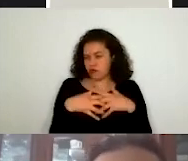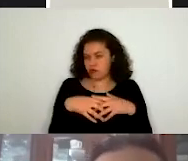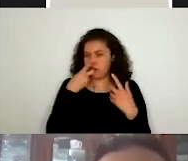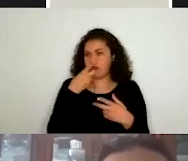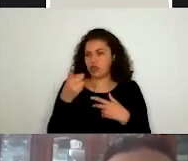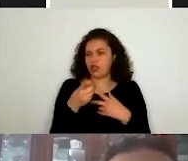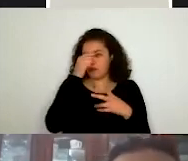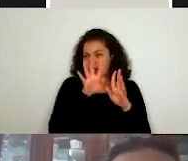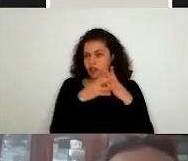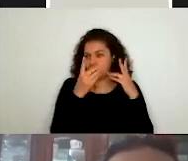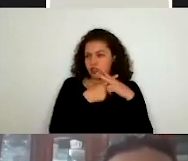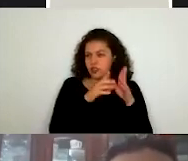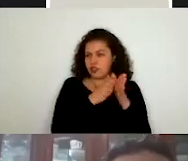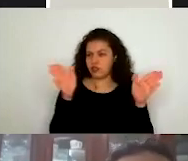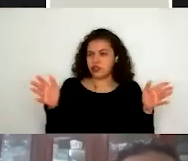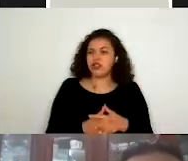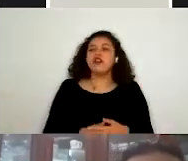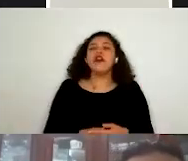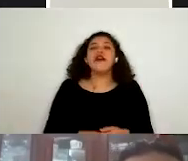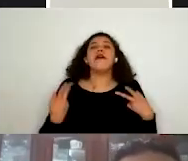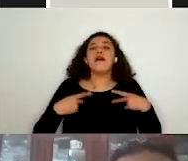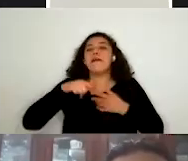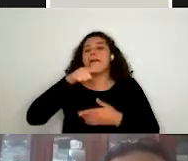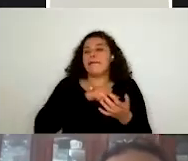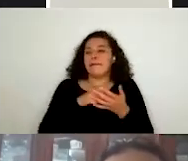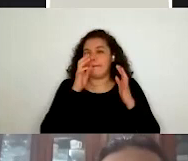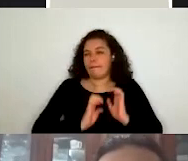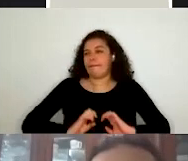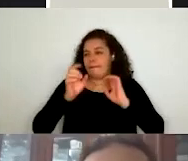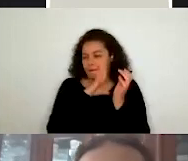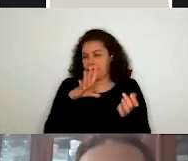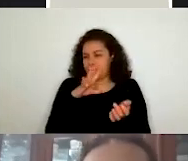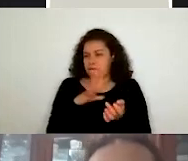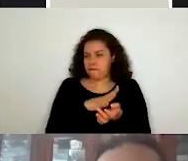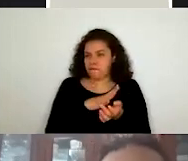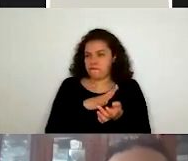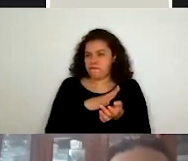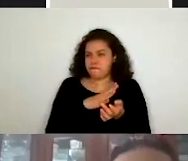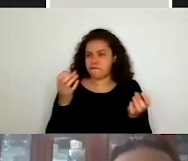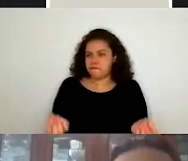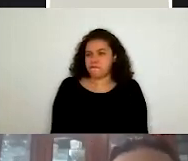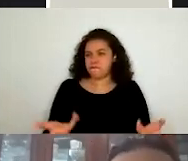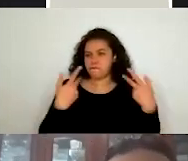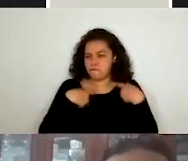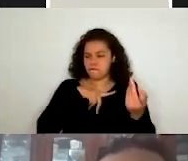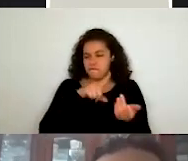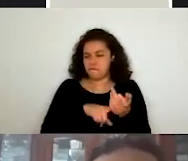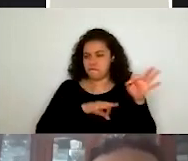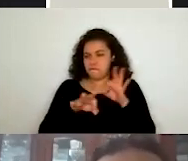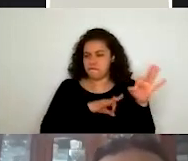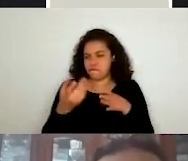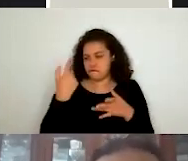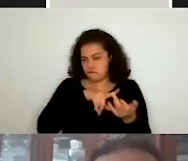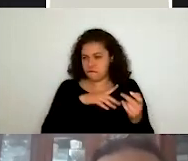se le llama. Personal que labora en el inmueble o establecimiento va a ser la cantidad total de trabajadores que laboren en